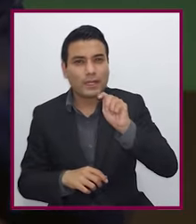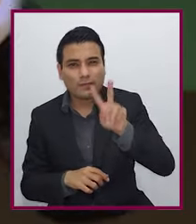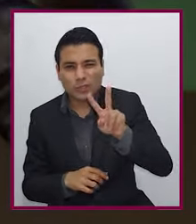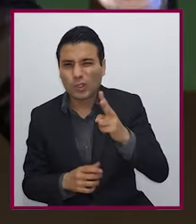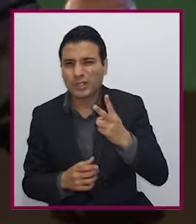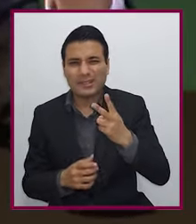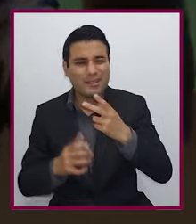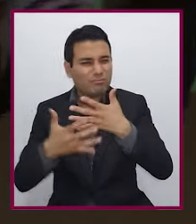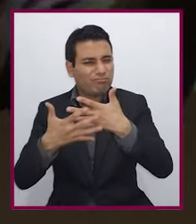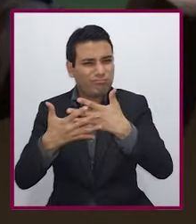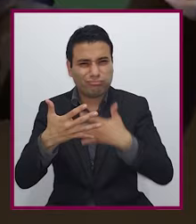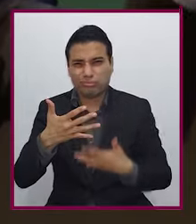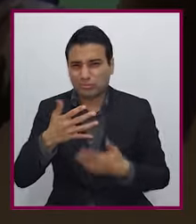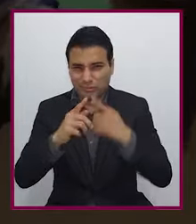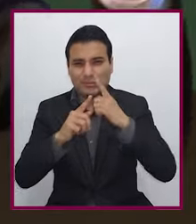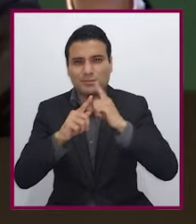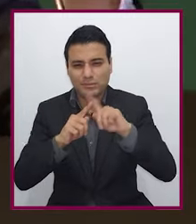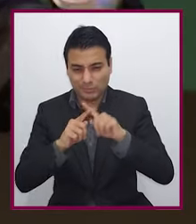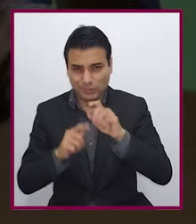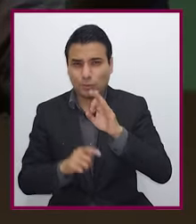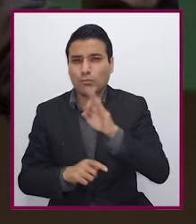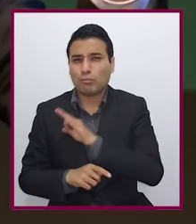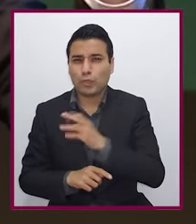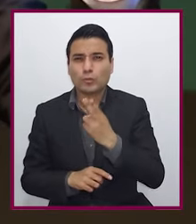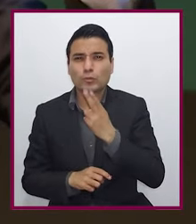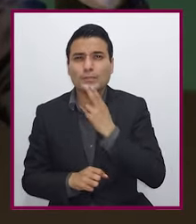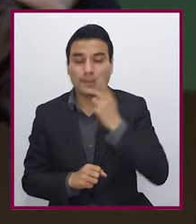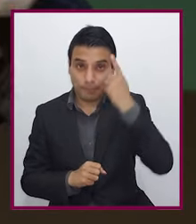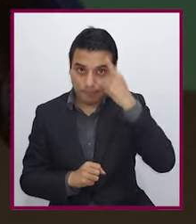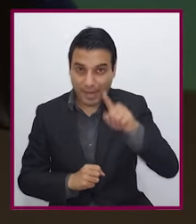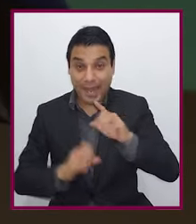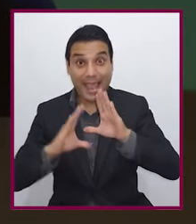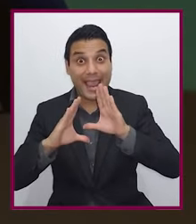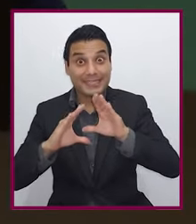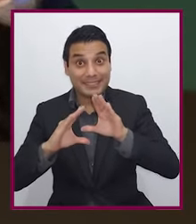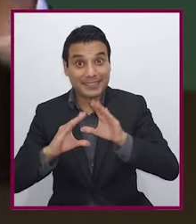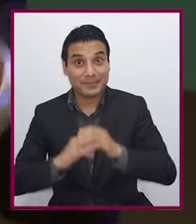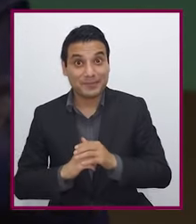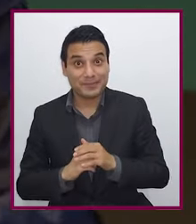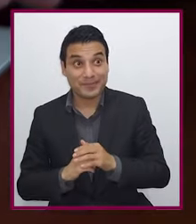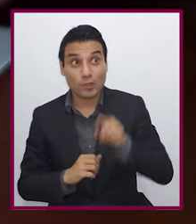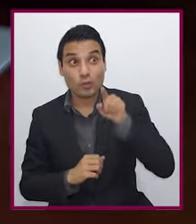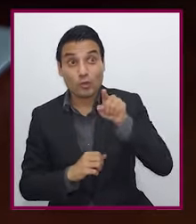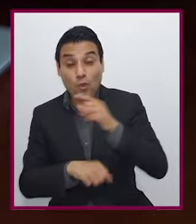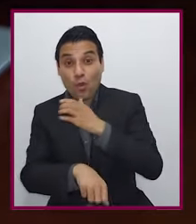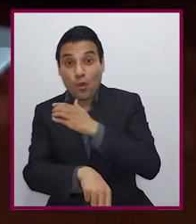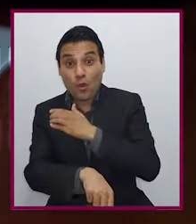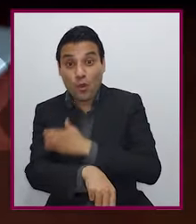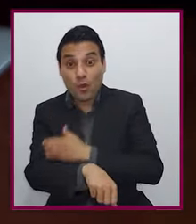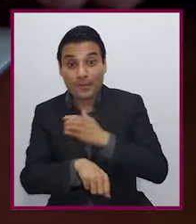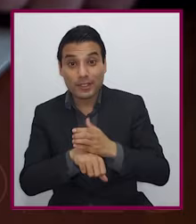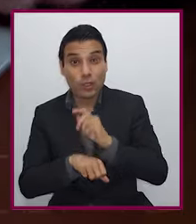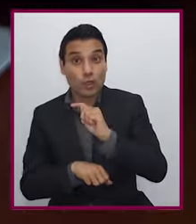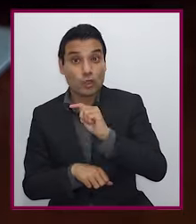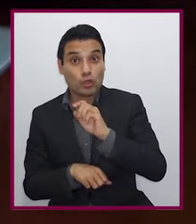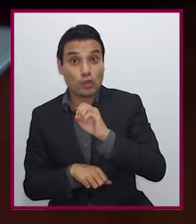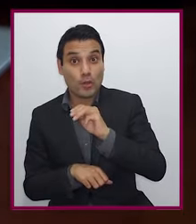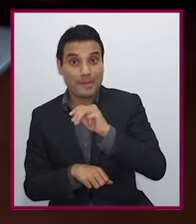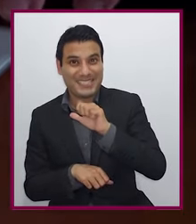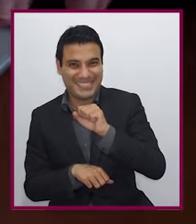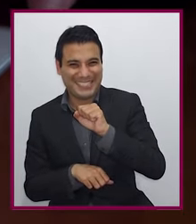la televisión y todas estas herramientas para la educación. Junto con su